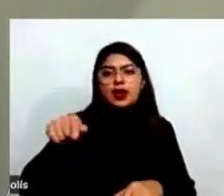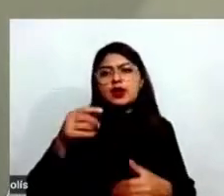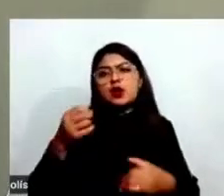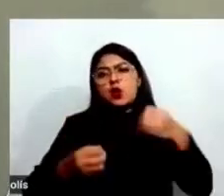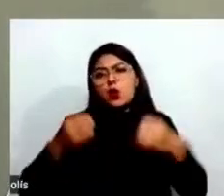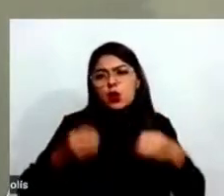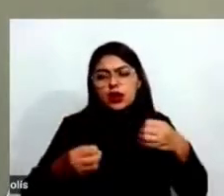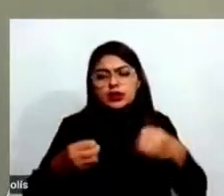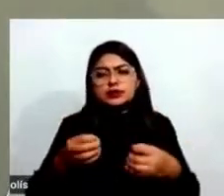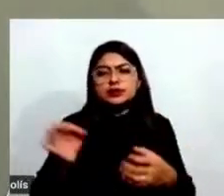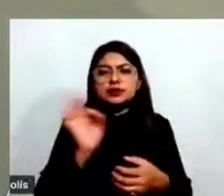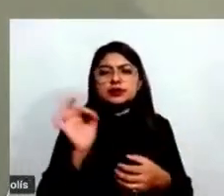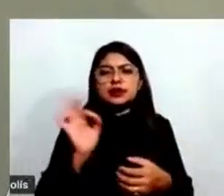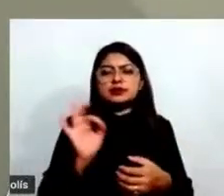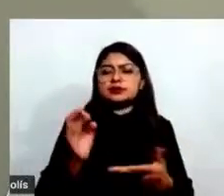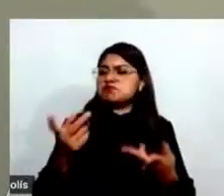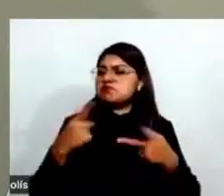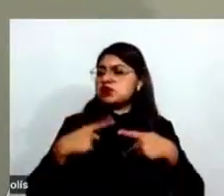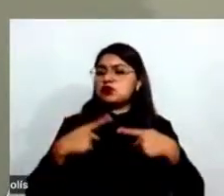tribunal electoral